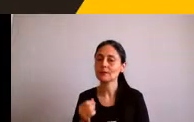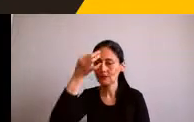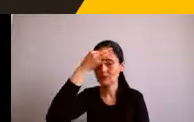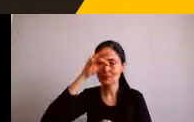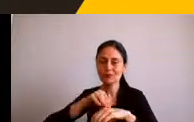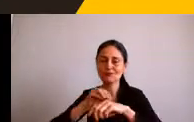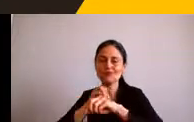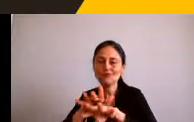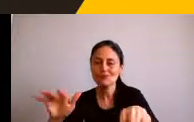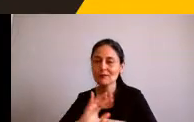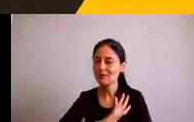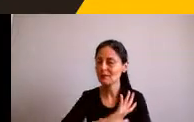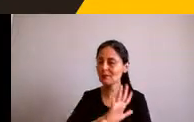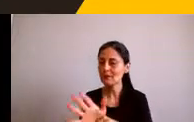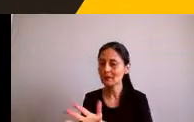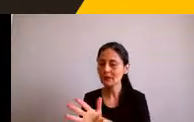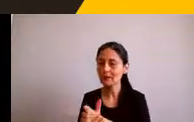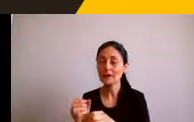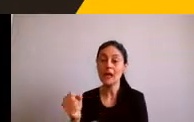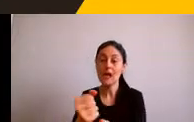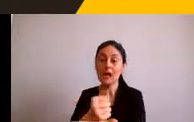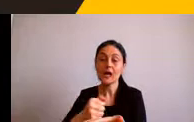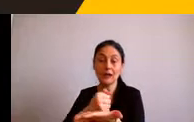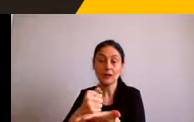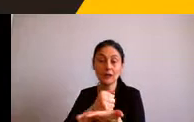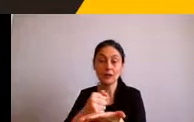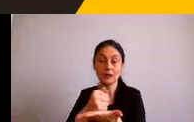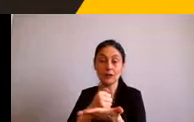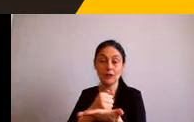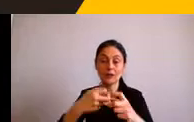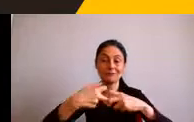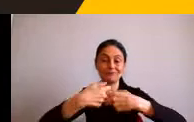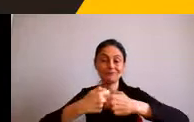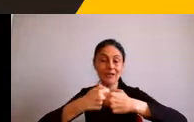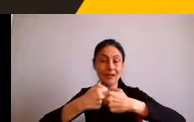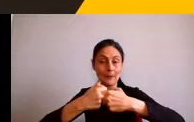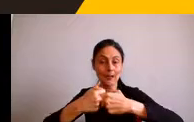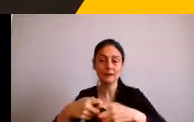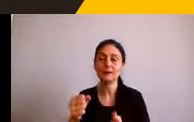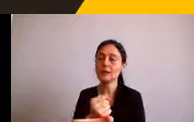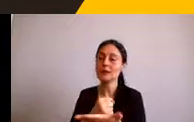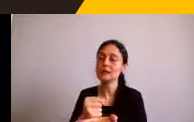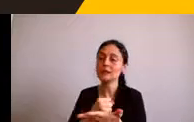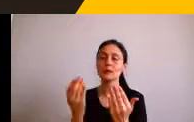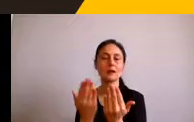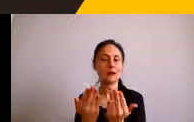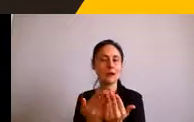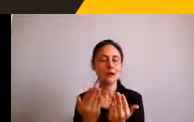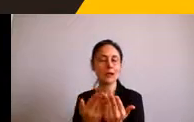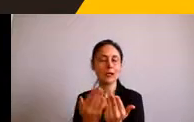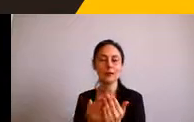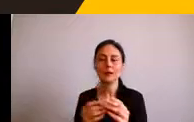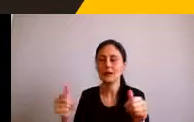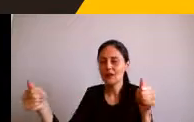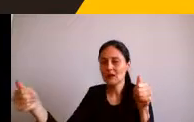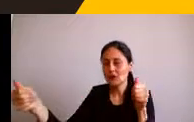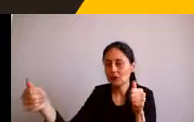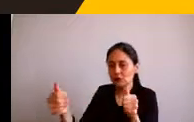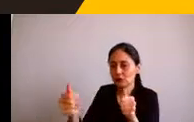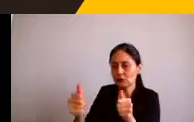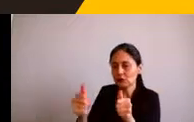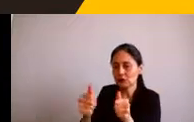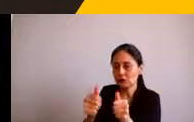también académicas se han movilizado para poder disminuir esta complicación o las brechas que ha generado esta pandemia, porque